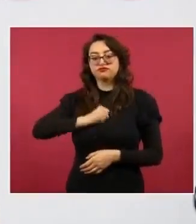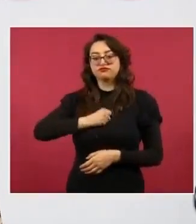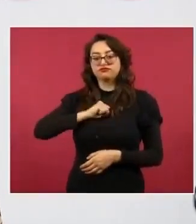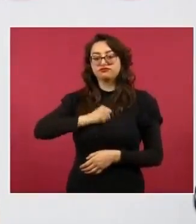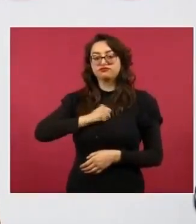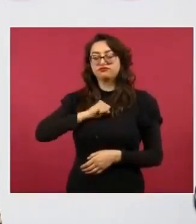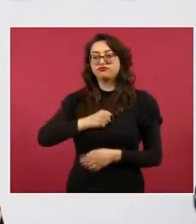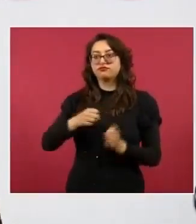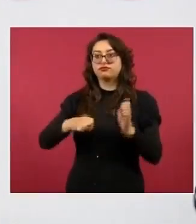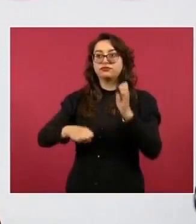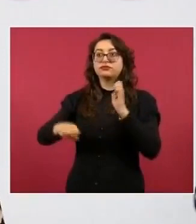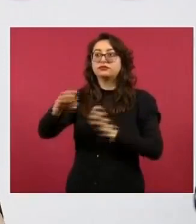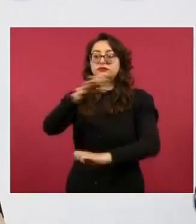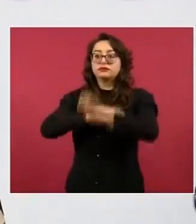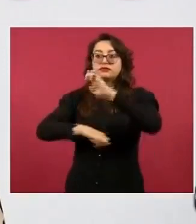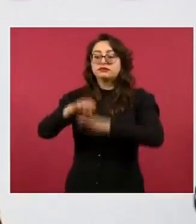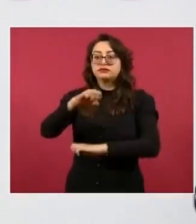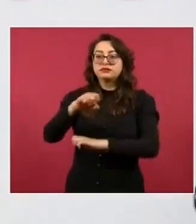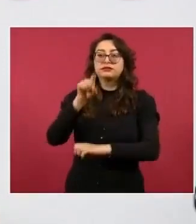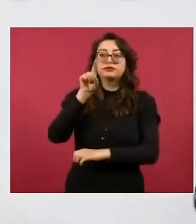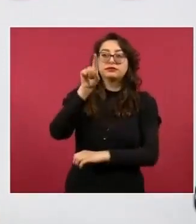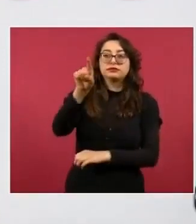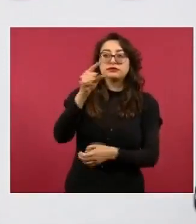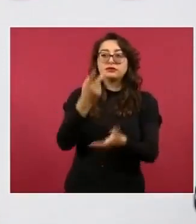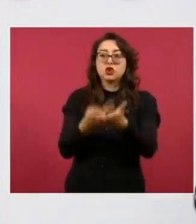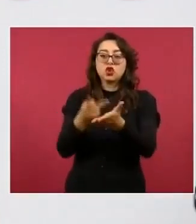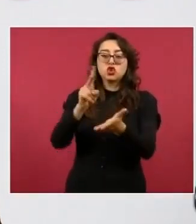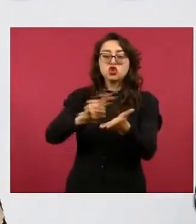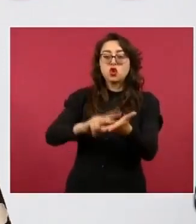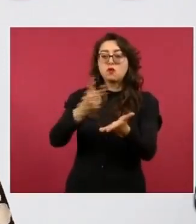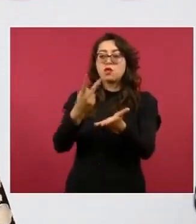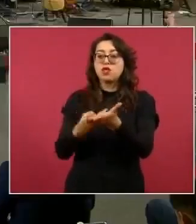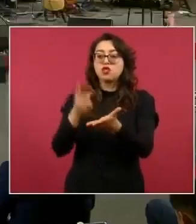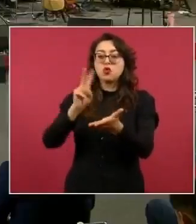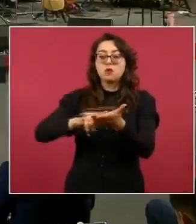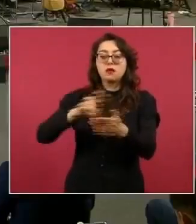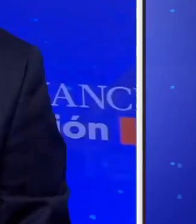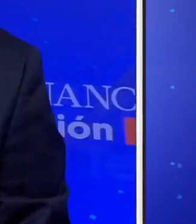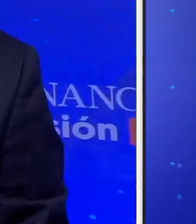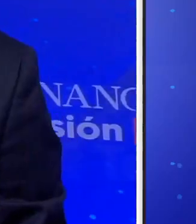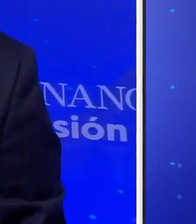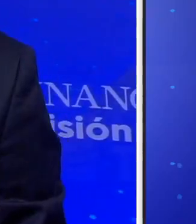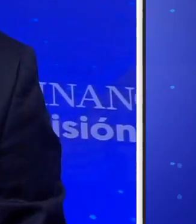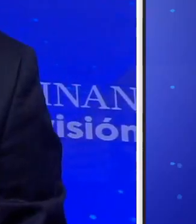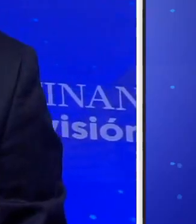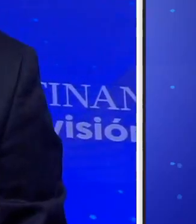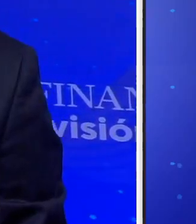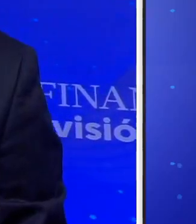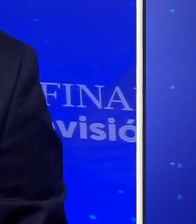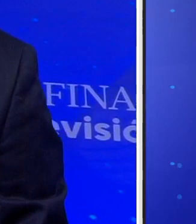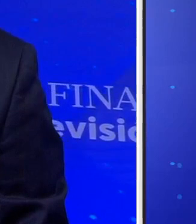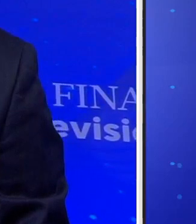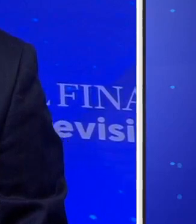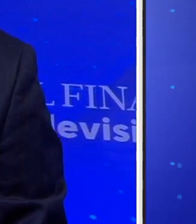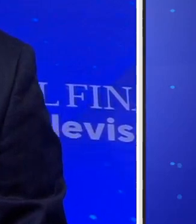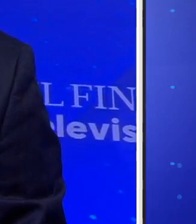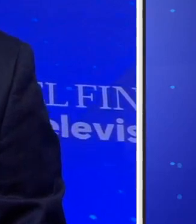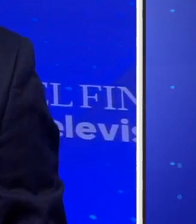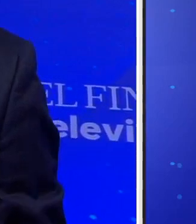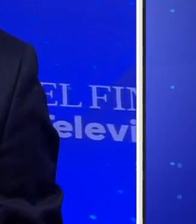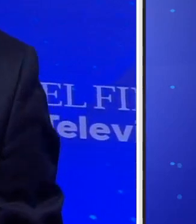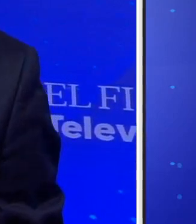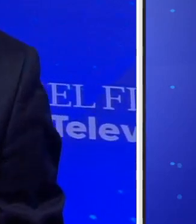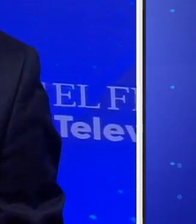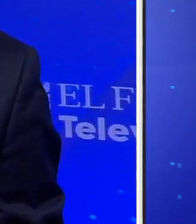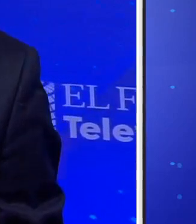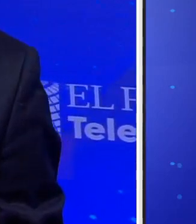incurre en mentiras en muchas de las ocasiones. Claro, sí. ¿Tú crees que es una estrategia del presidente para